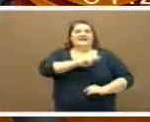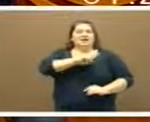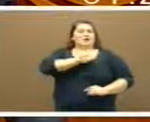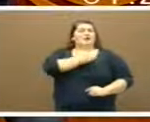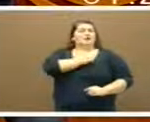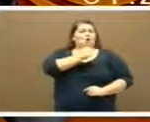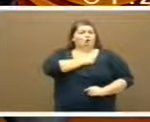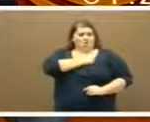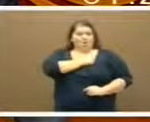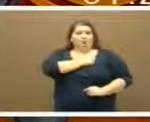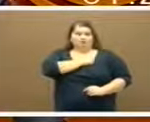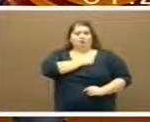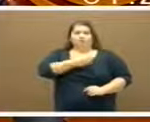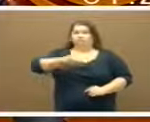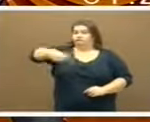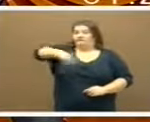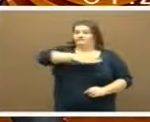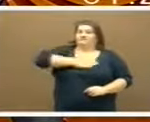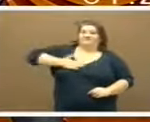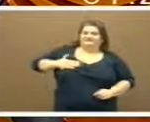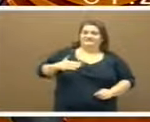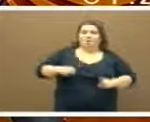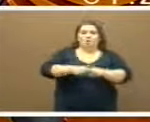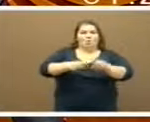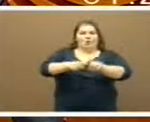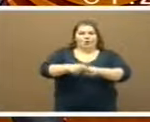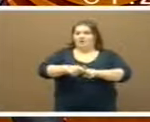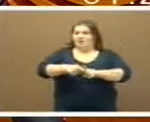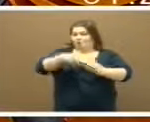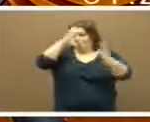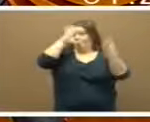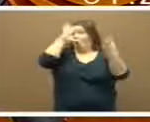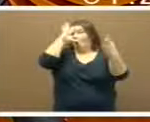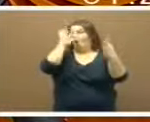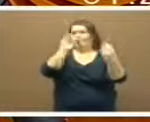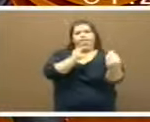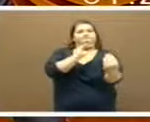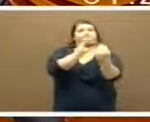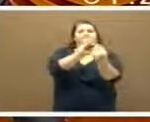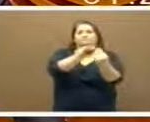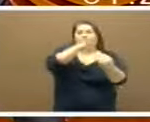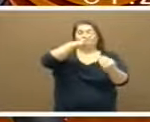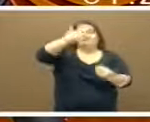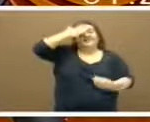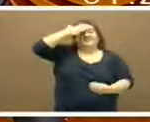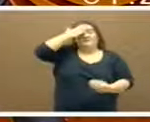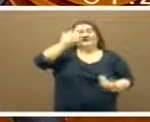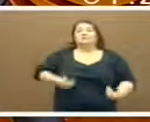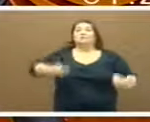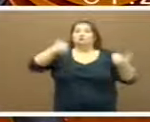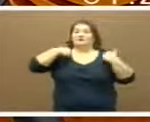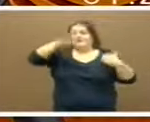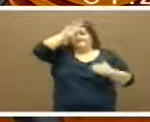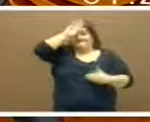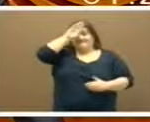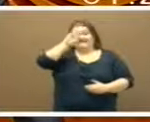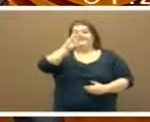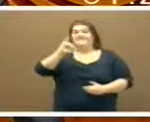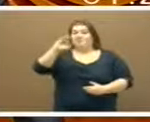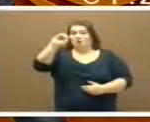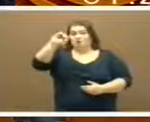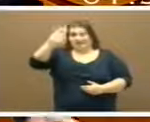católica querrán ser coherentes con lo que dice uno de sus principales responsables, el Papa